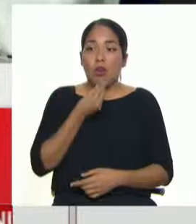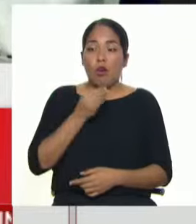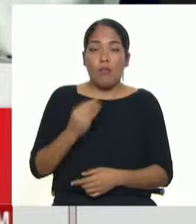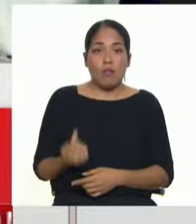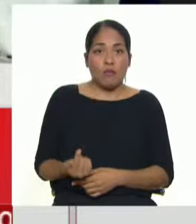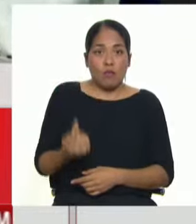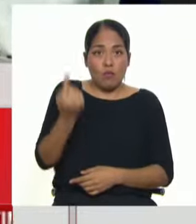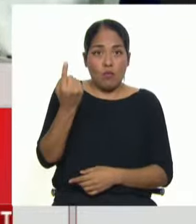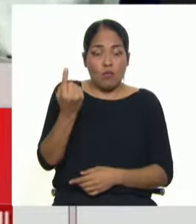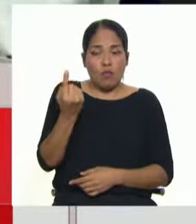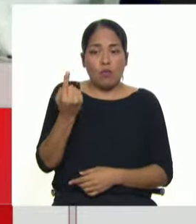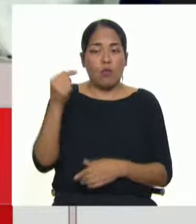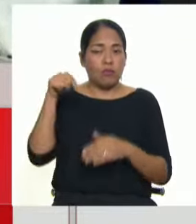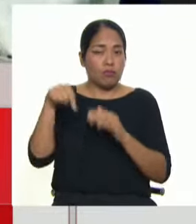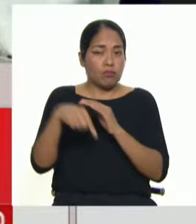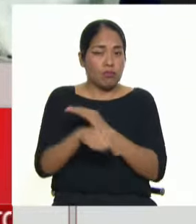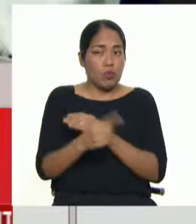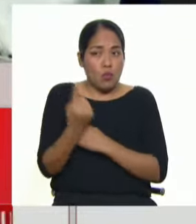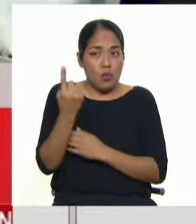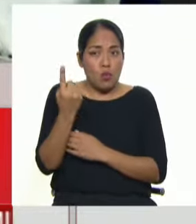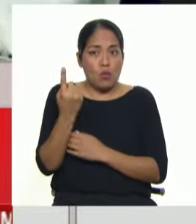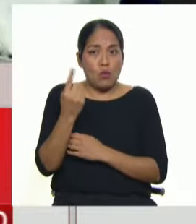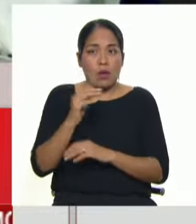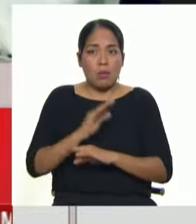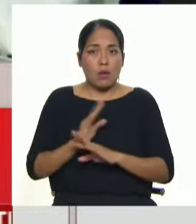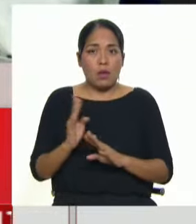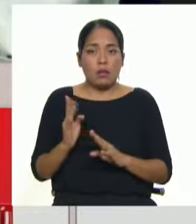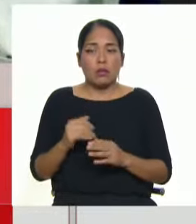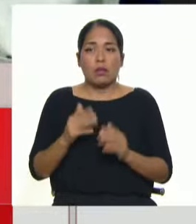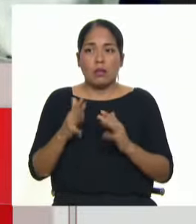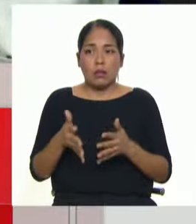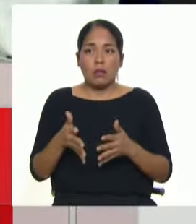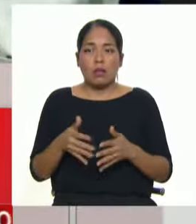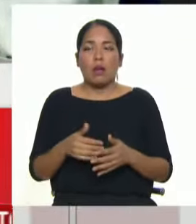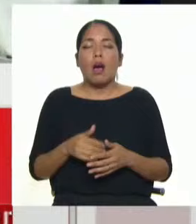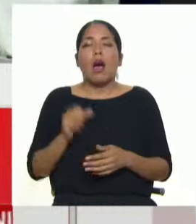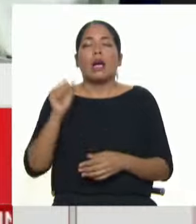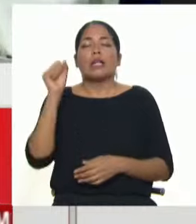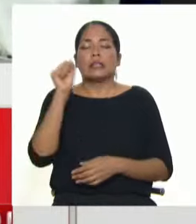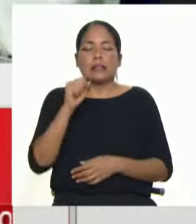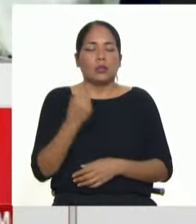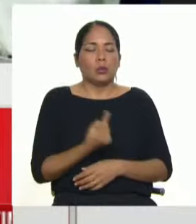único que había quedado atrapado en el lugar? Sí, era el único.